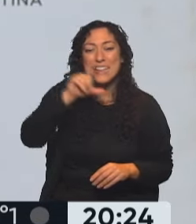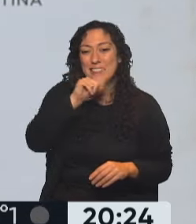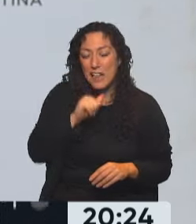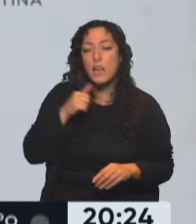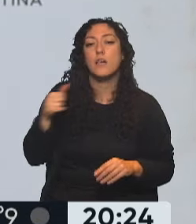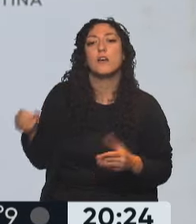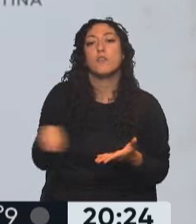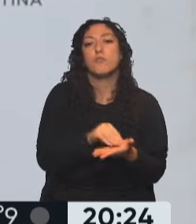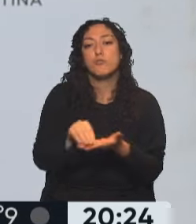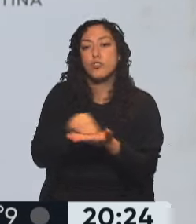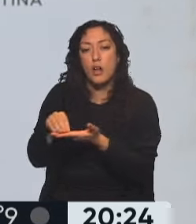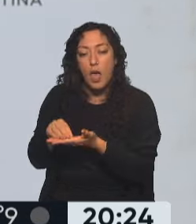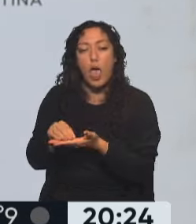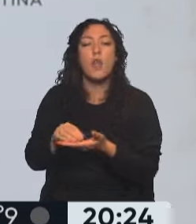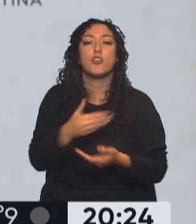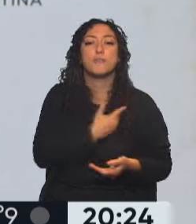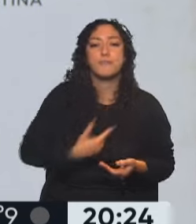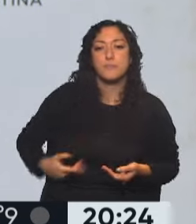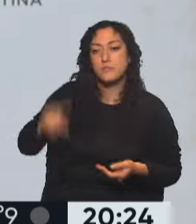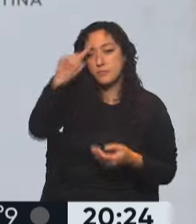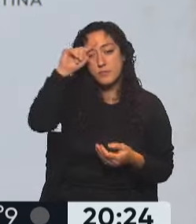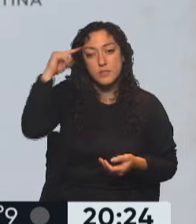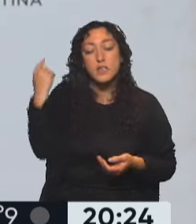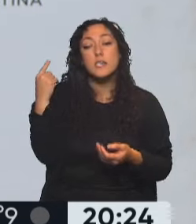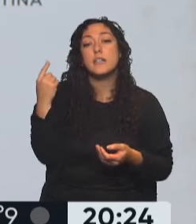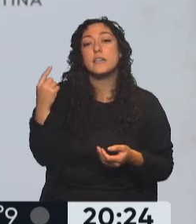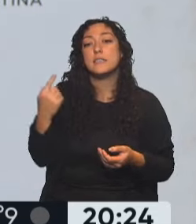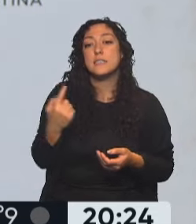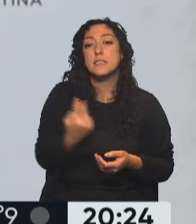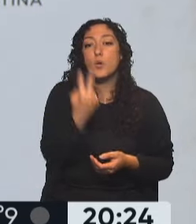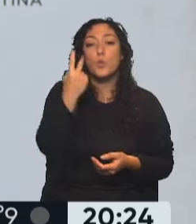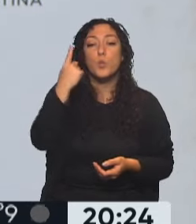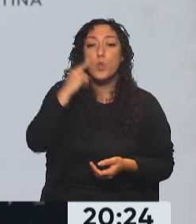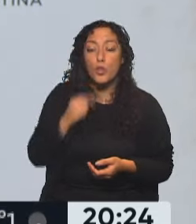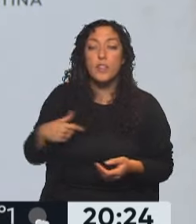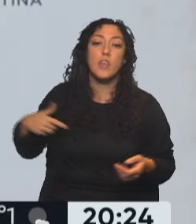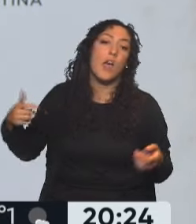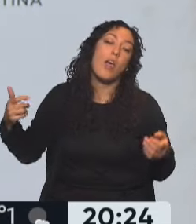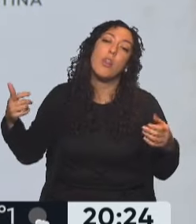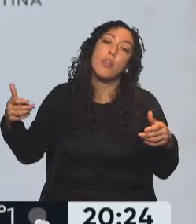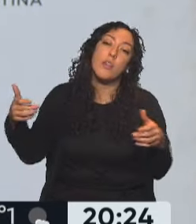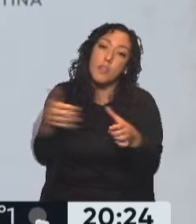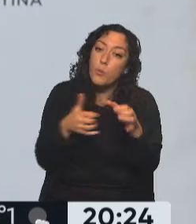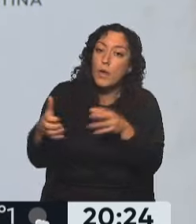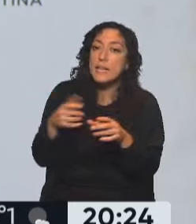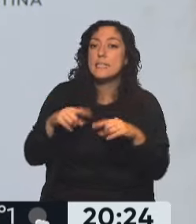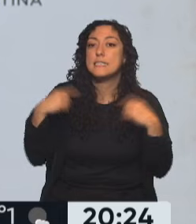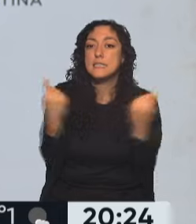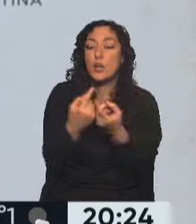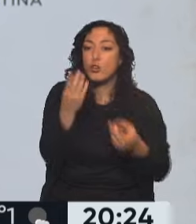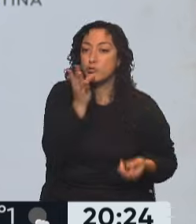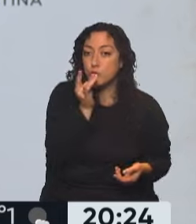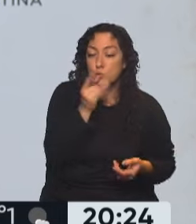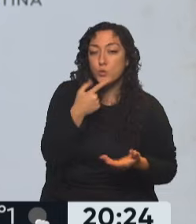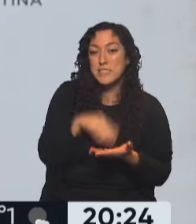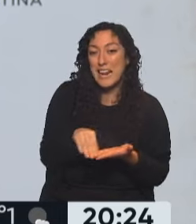Ejecutivo Nacional se realiza la segunda jornada de debate aquí en el Salón Azul del Senado. La